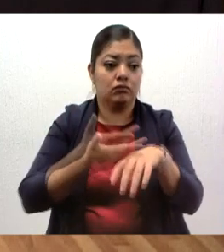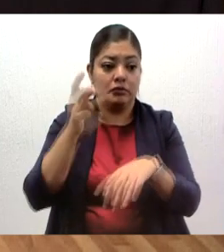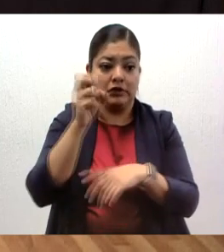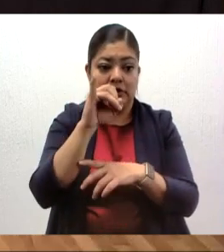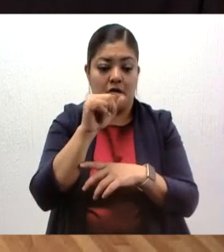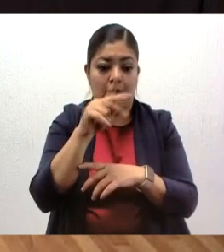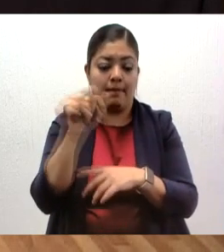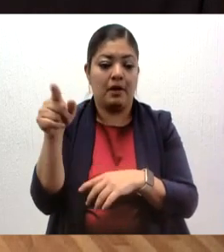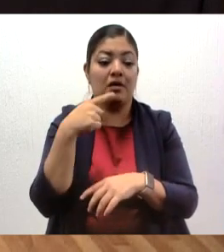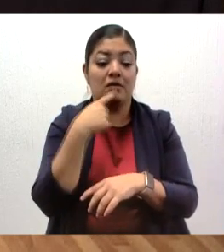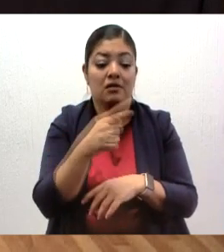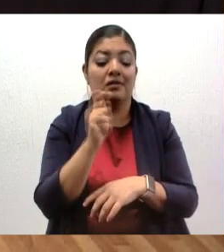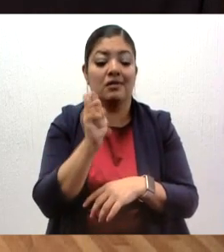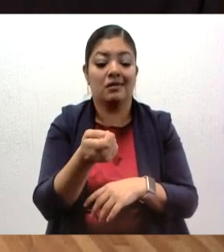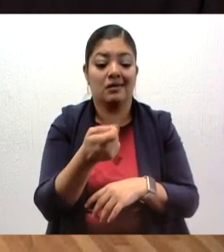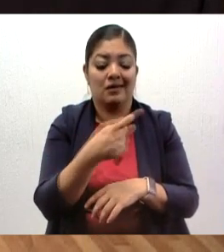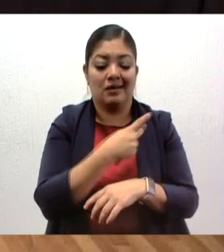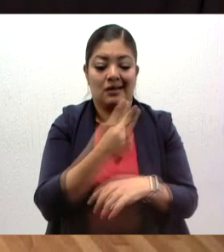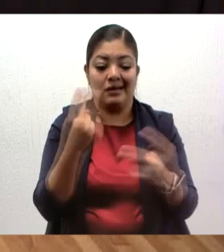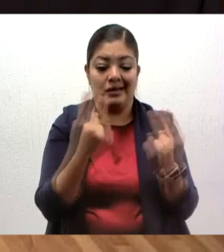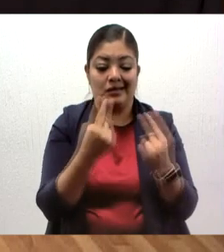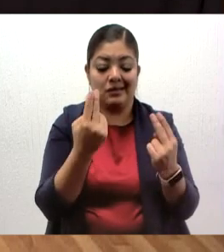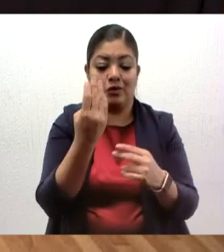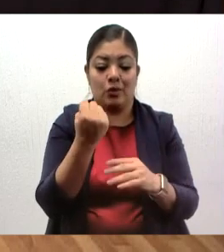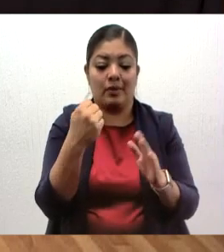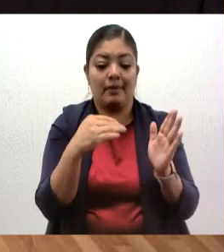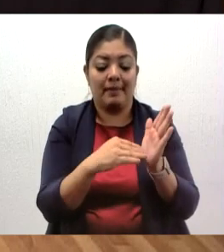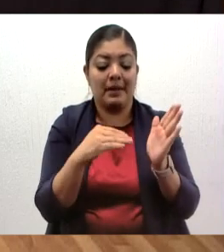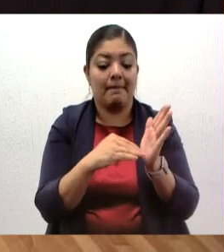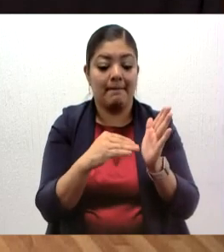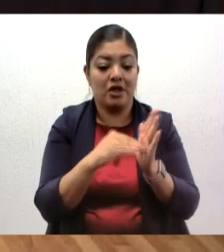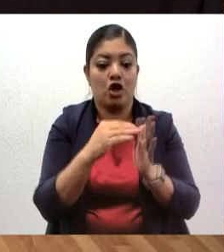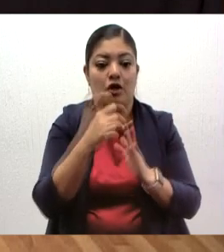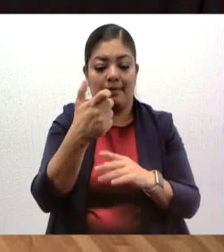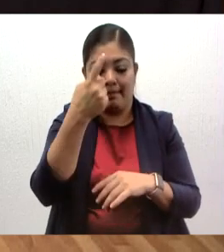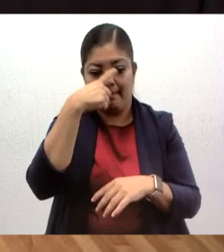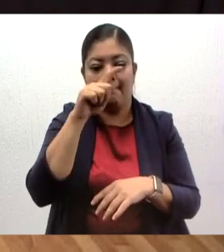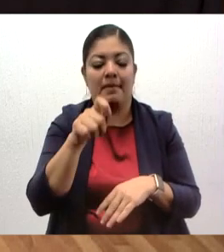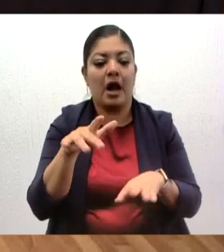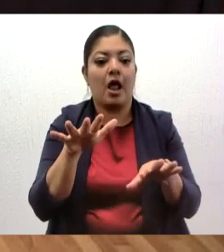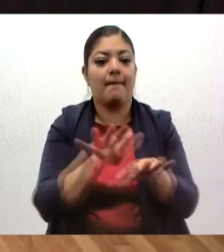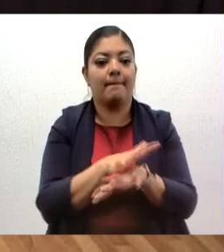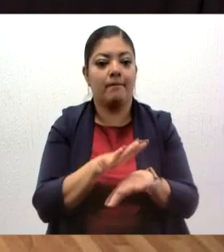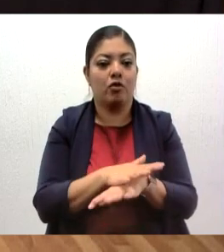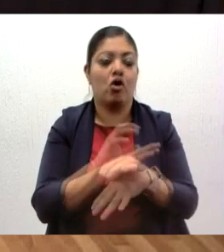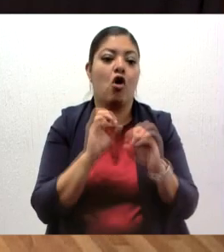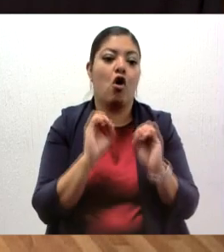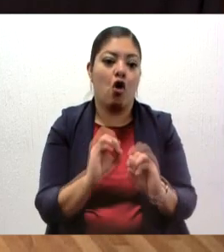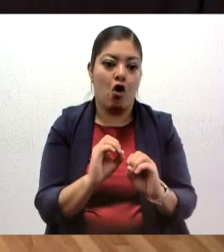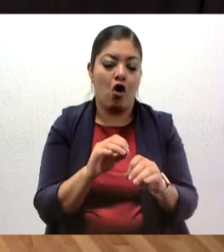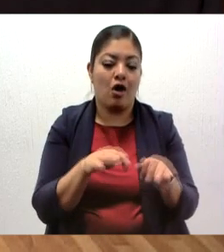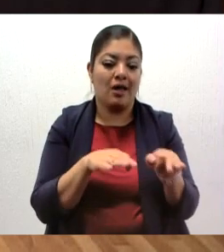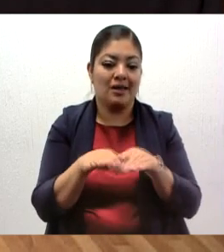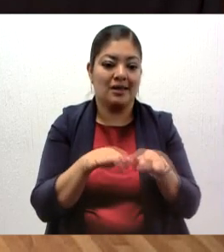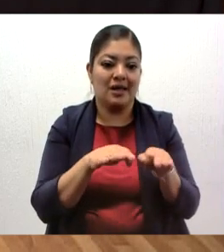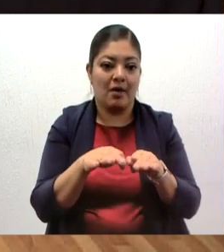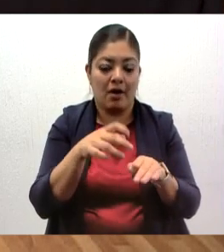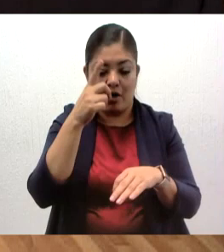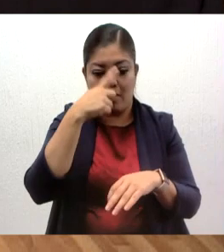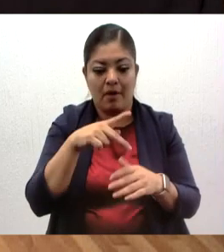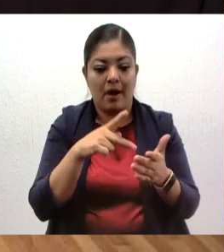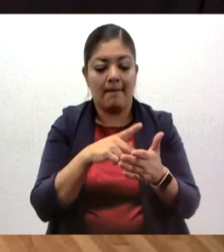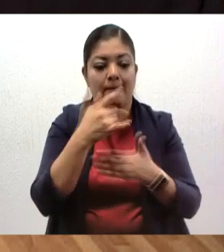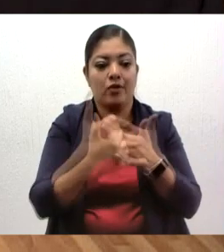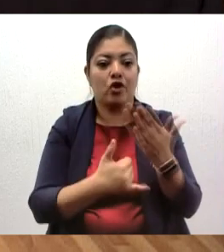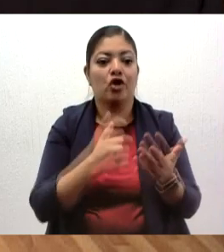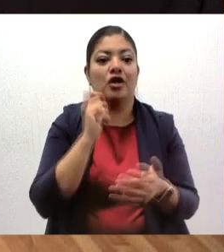9000 millones de pesos para efecto de la modificación o el trabajo para el proyecto de eh